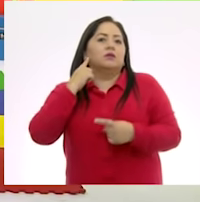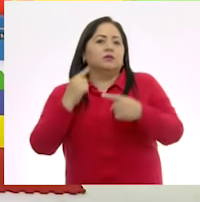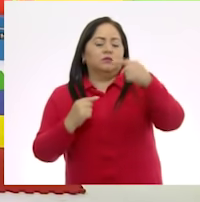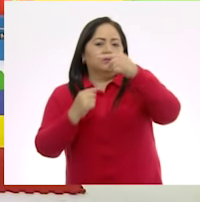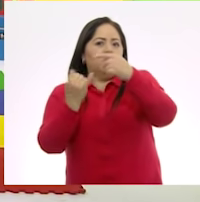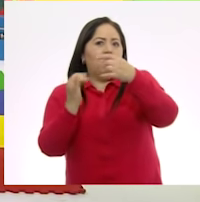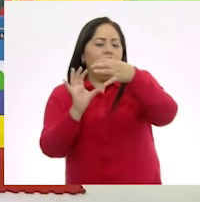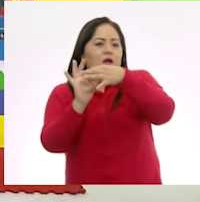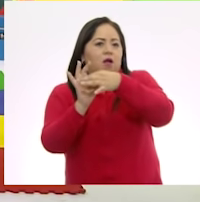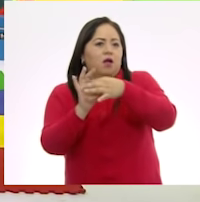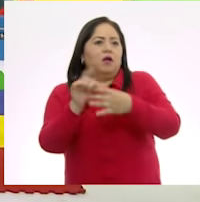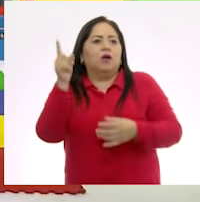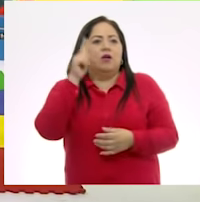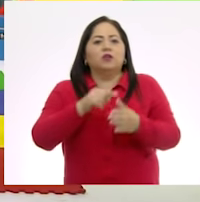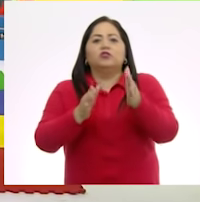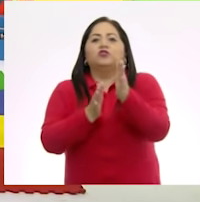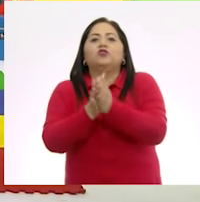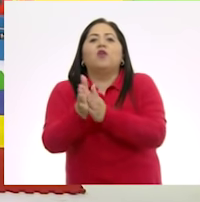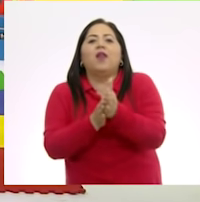choco.